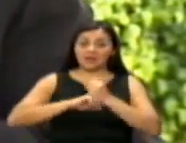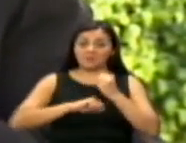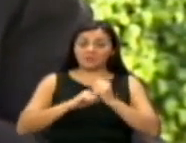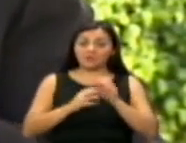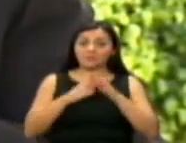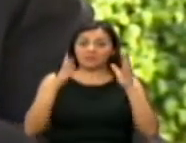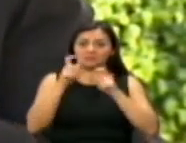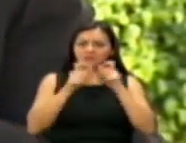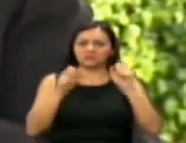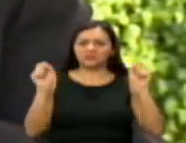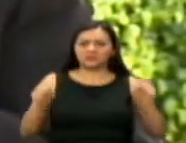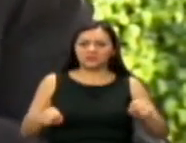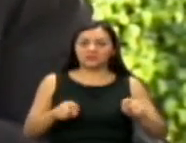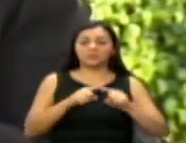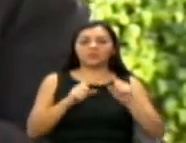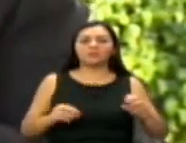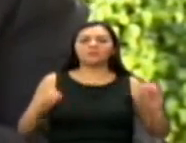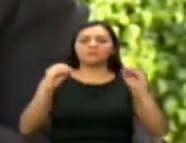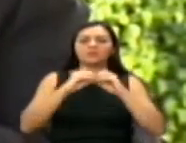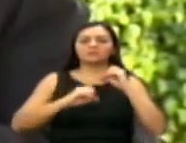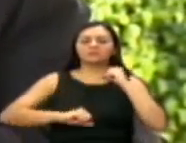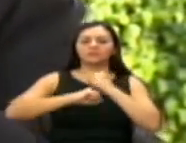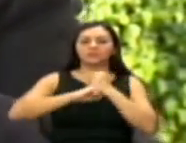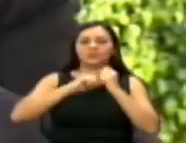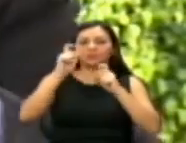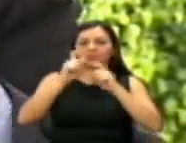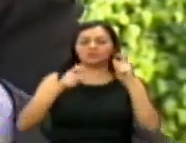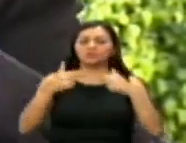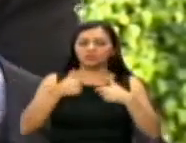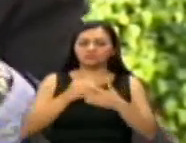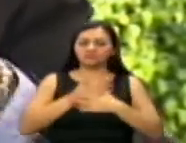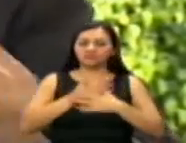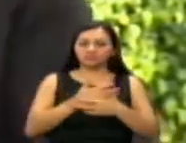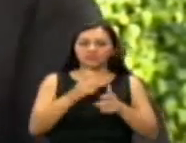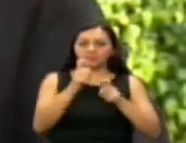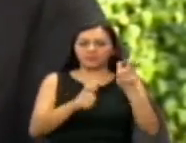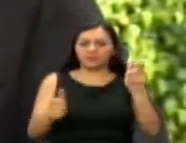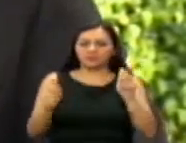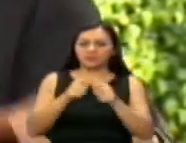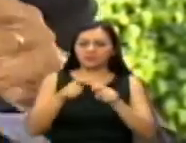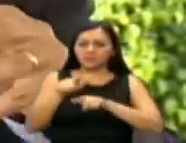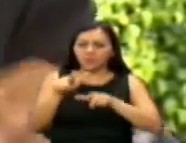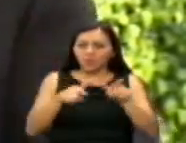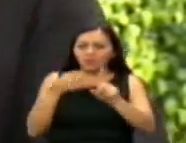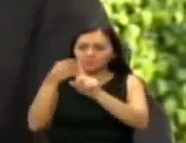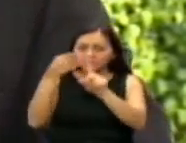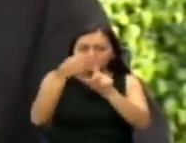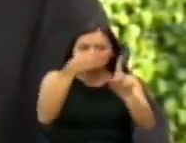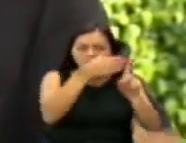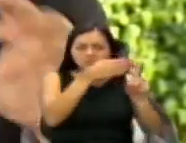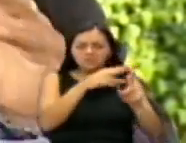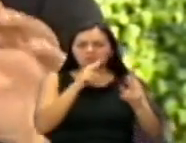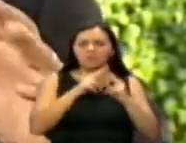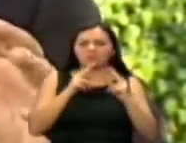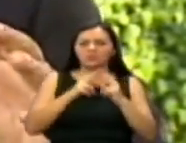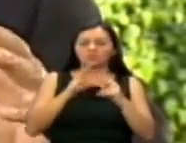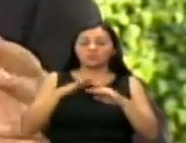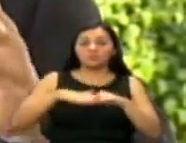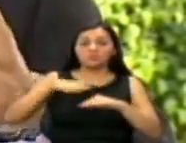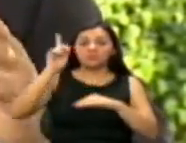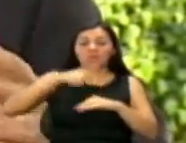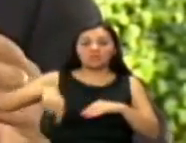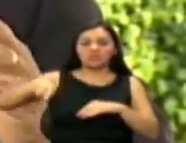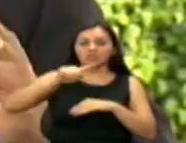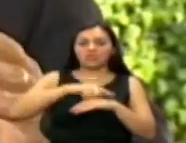acuerdo a las encuestas. Yo creo que tenemos mucho más apoyo popular, porque yo sí estoy con la gente en cada rincón del país. Y la inmensa mayoría